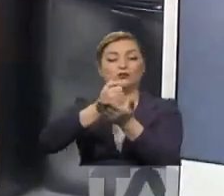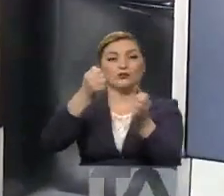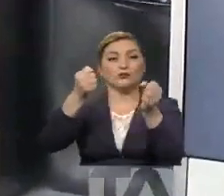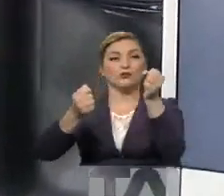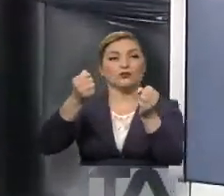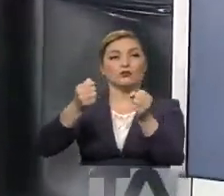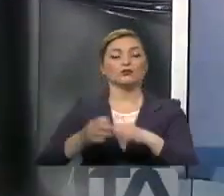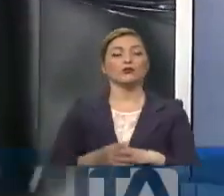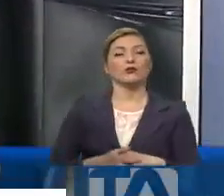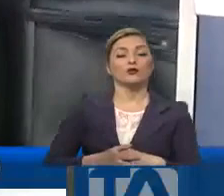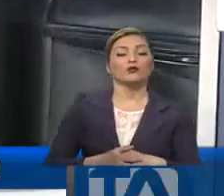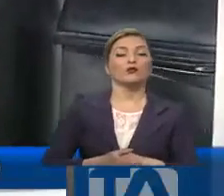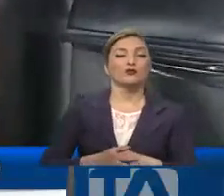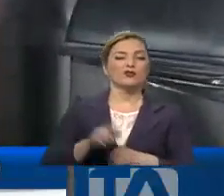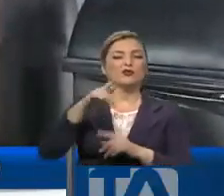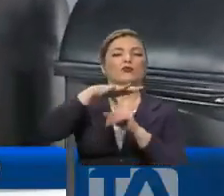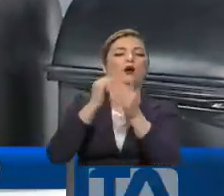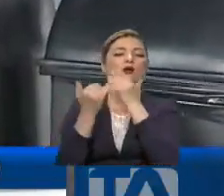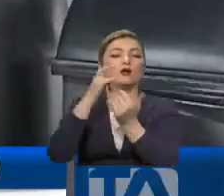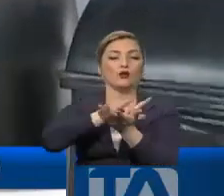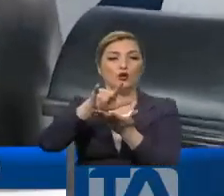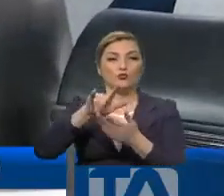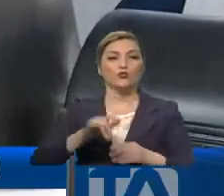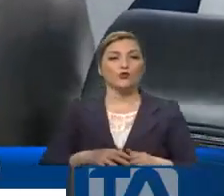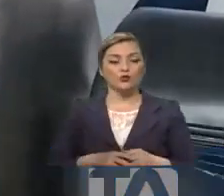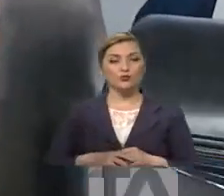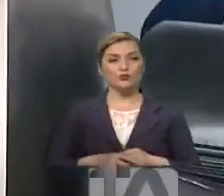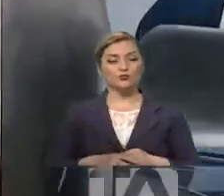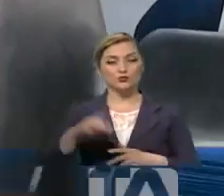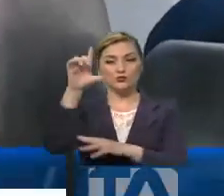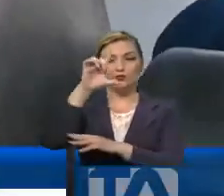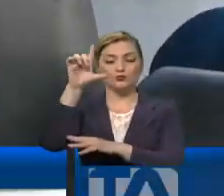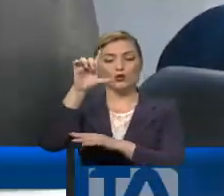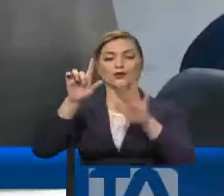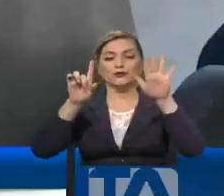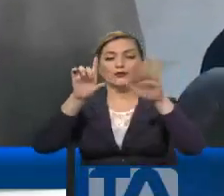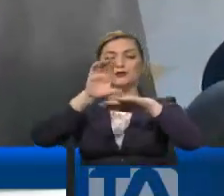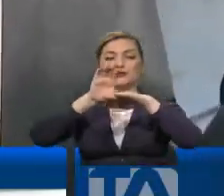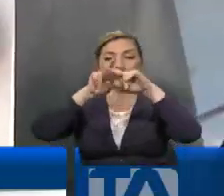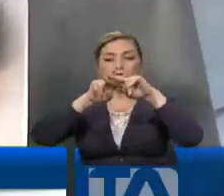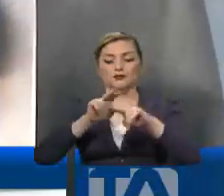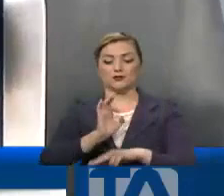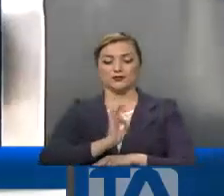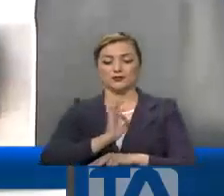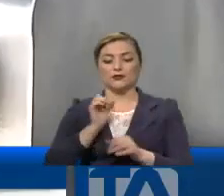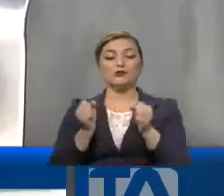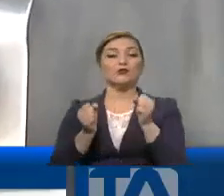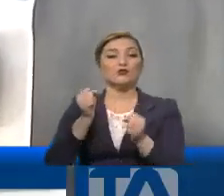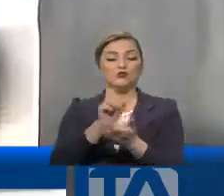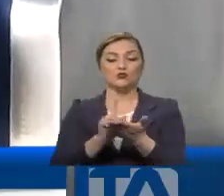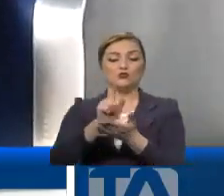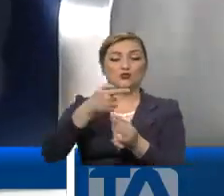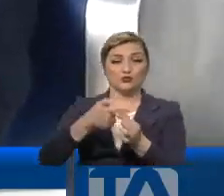Centro de Matriculación Vehicular Bicentenario, porque como tú lo decías, desde este lunes son 6 los centros de revisión técnica vehicular en el